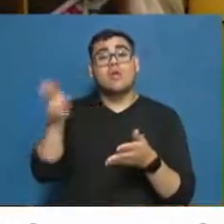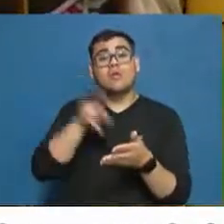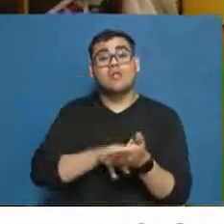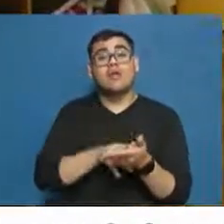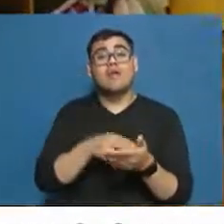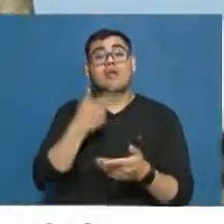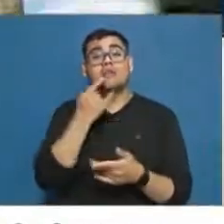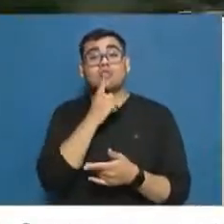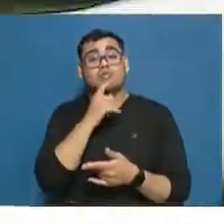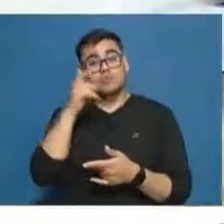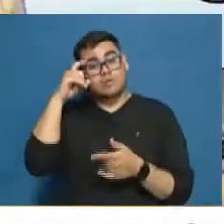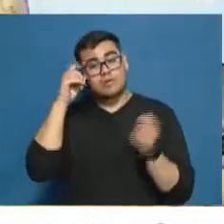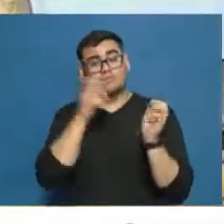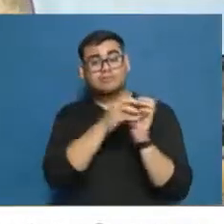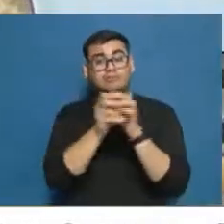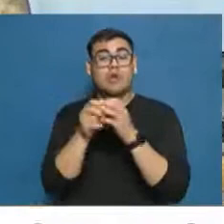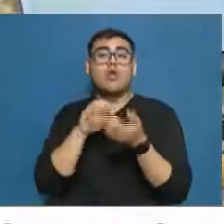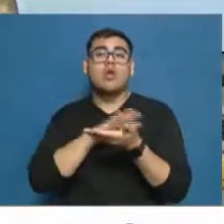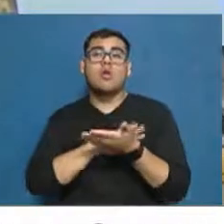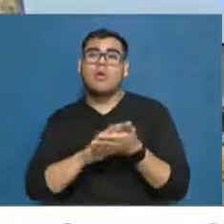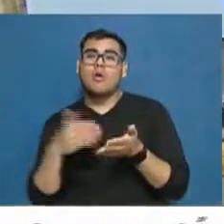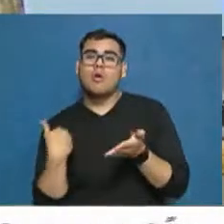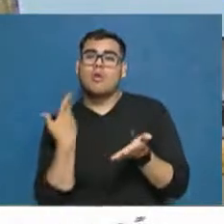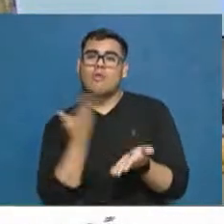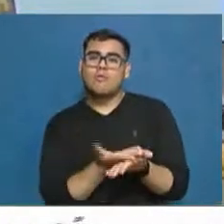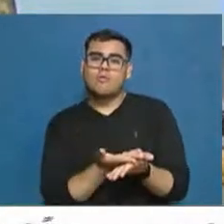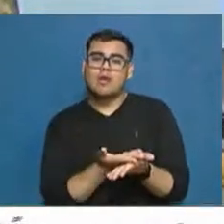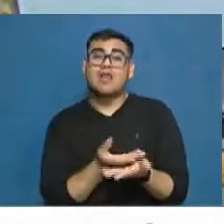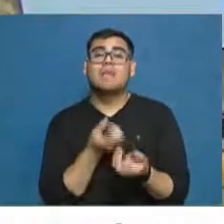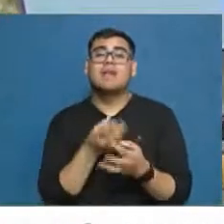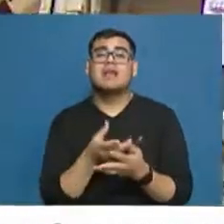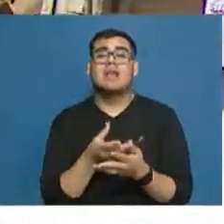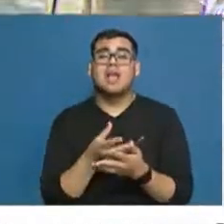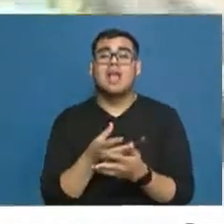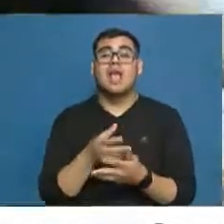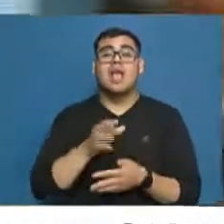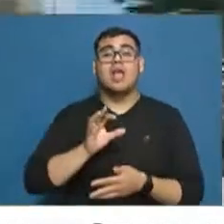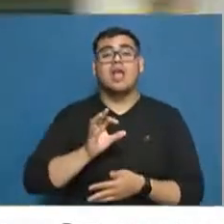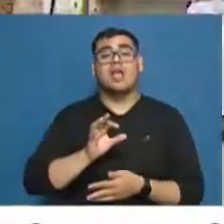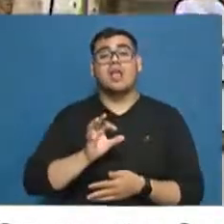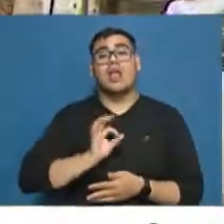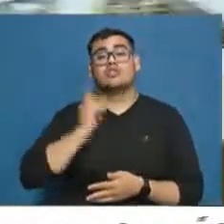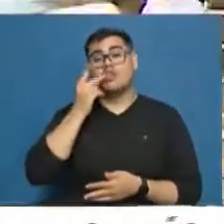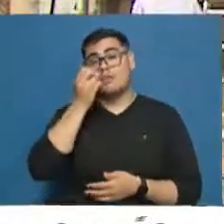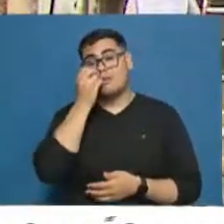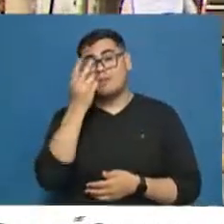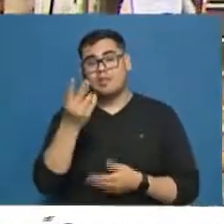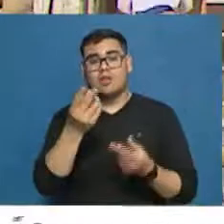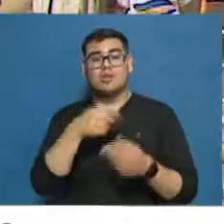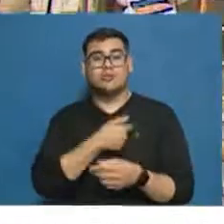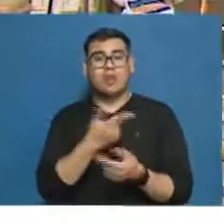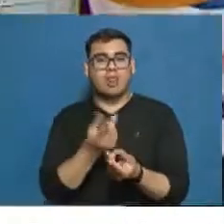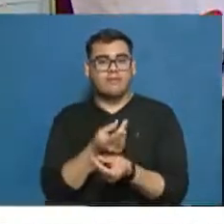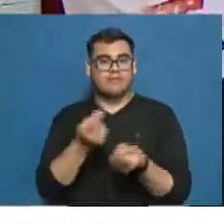y de esa forma van a hacerle una nueva oferta para intentar cerrar lo que es el salario 2022. Pero